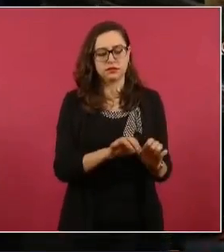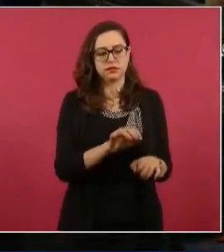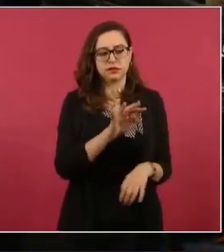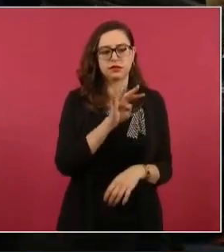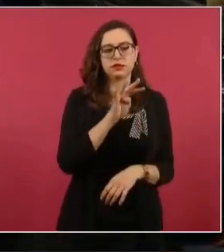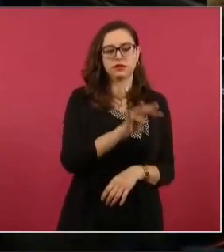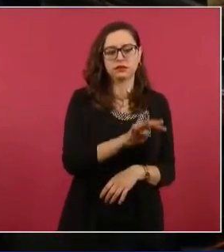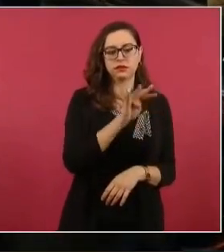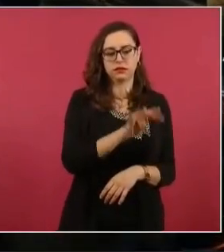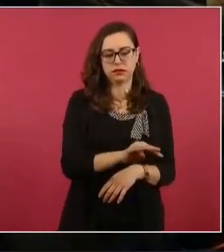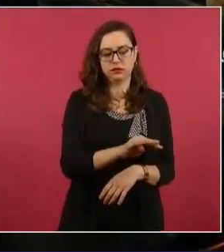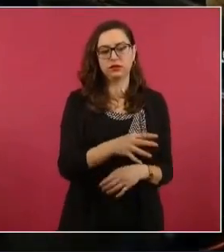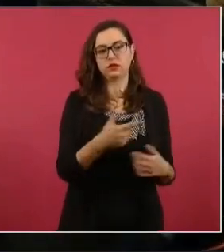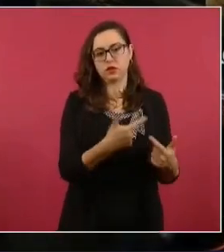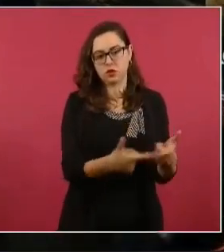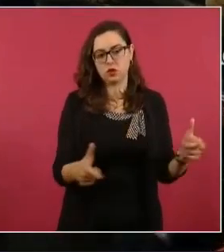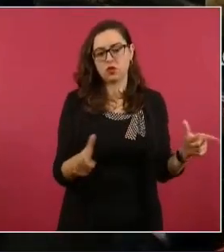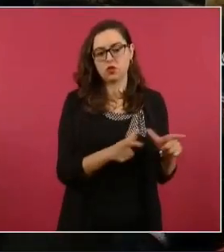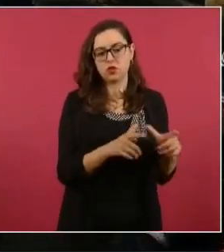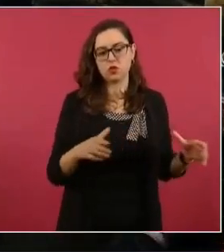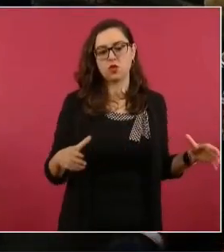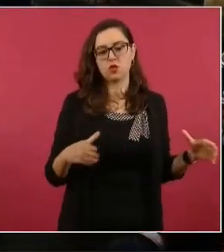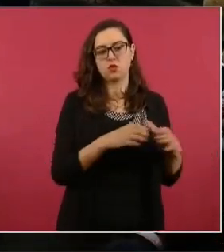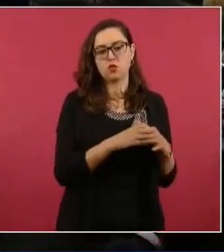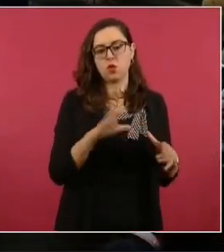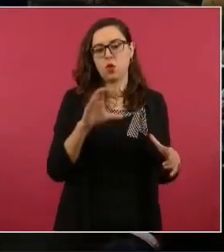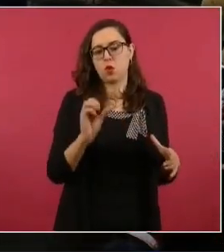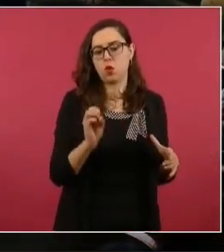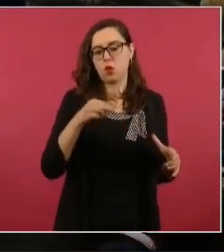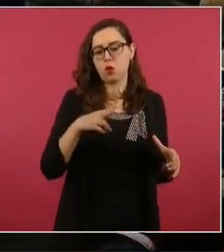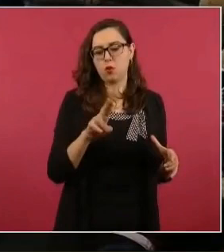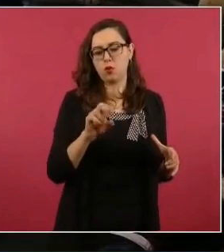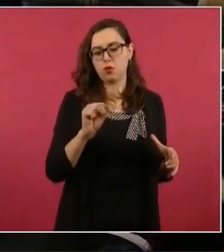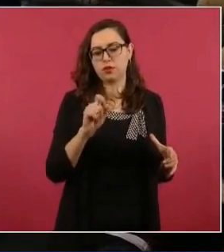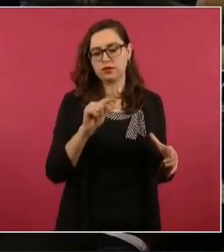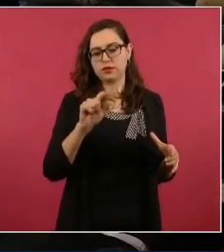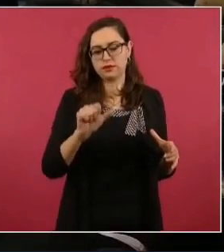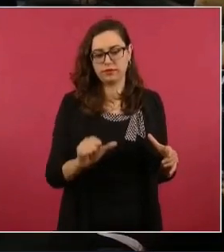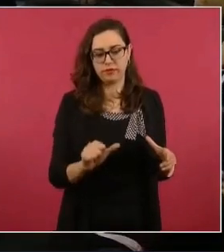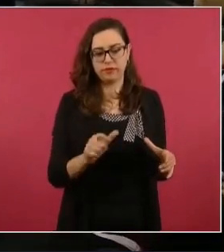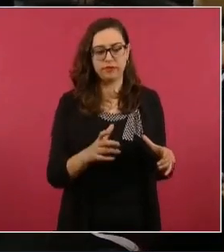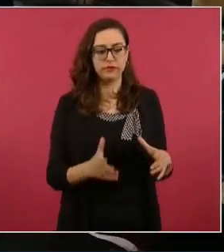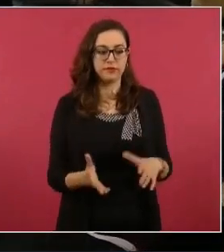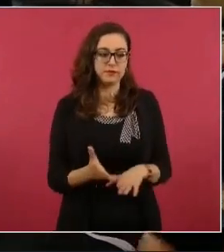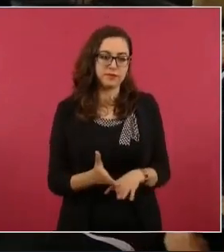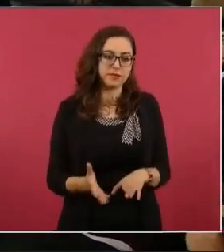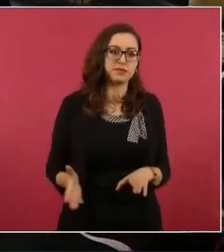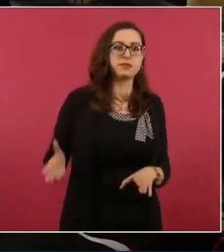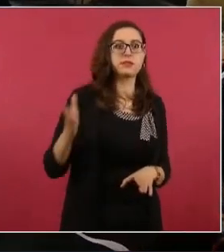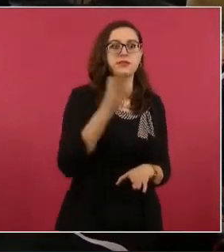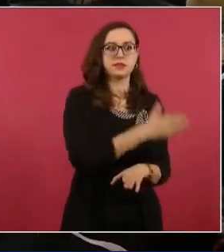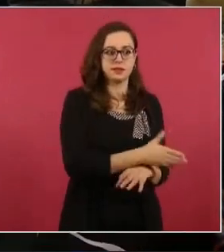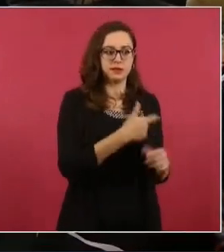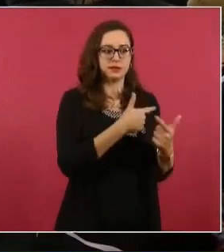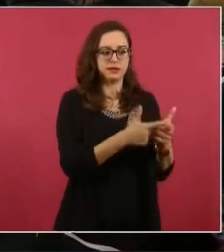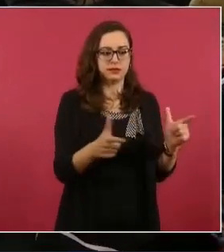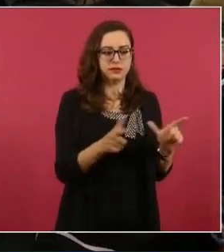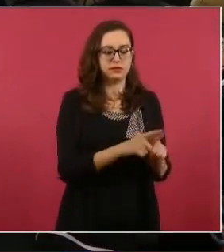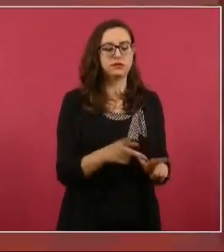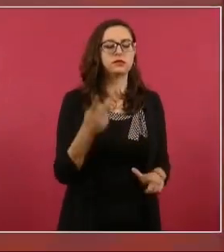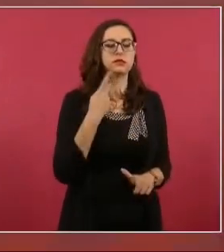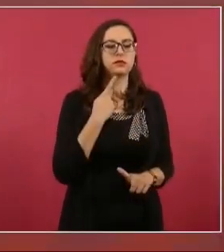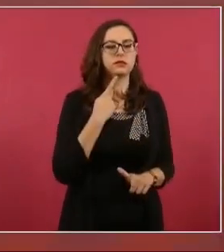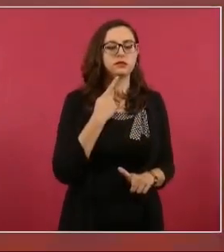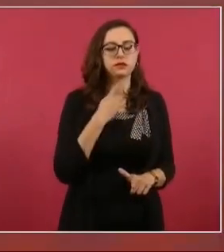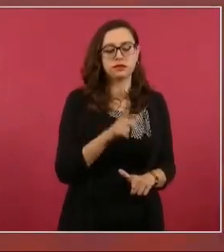y antes, desde luego, el Partido Liberal, con los magonistas. Pero surge